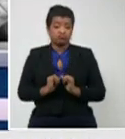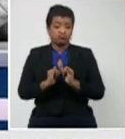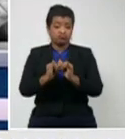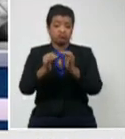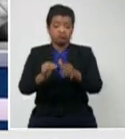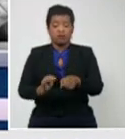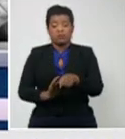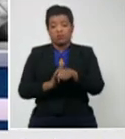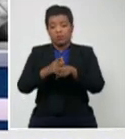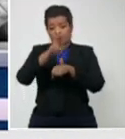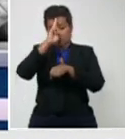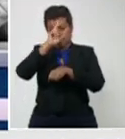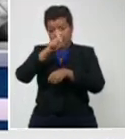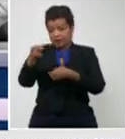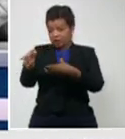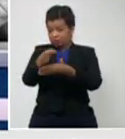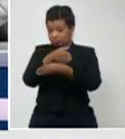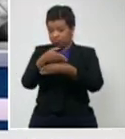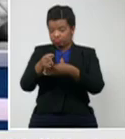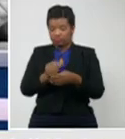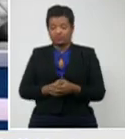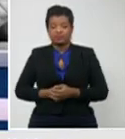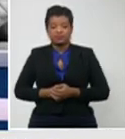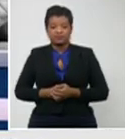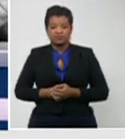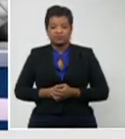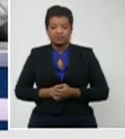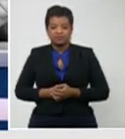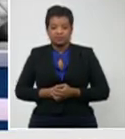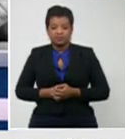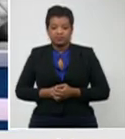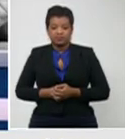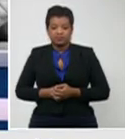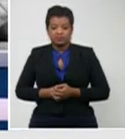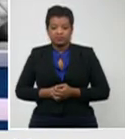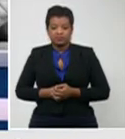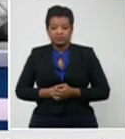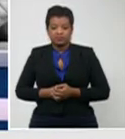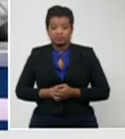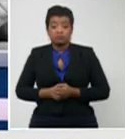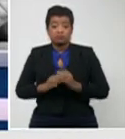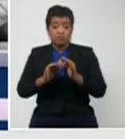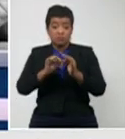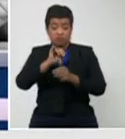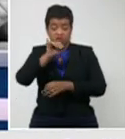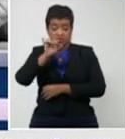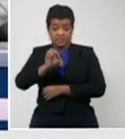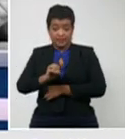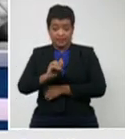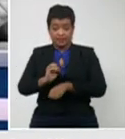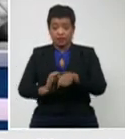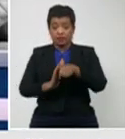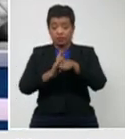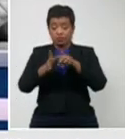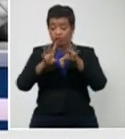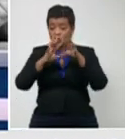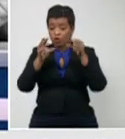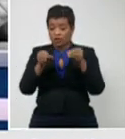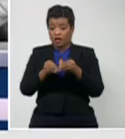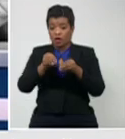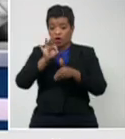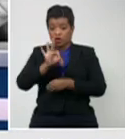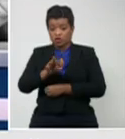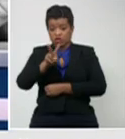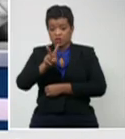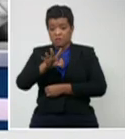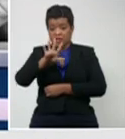los hospitales del país, 160 diagnosticados por COVID-19 del total de 825